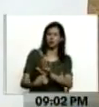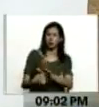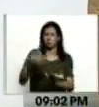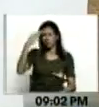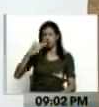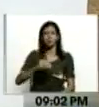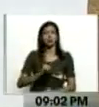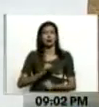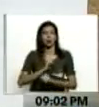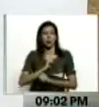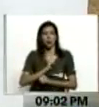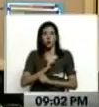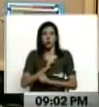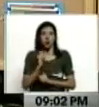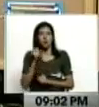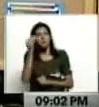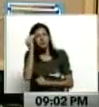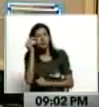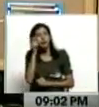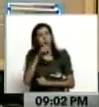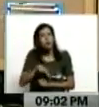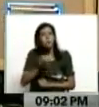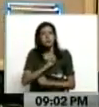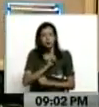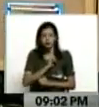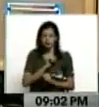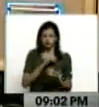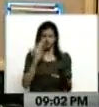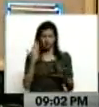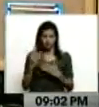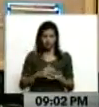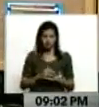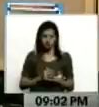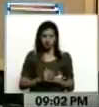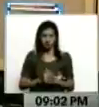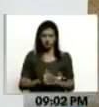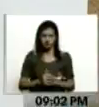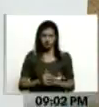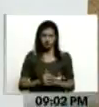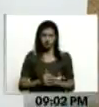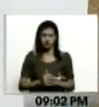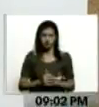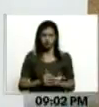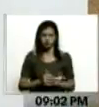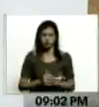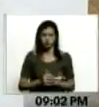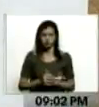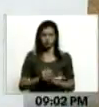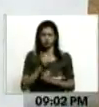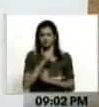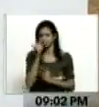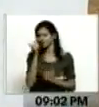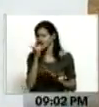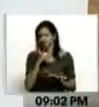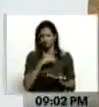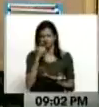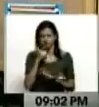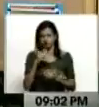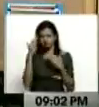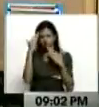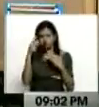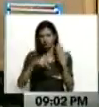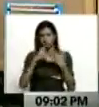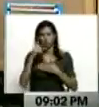infundir miedo es una vergüenza factor mm.com está bien Ah Manuel malavé saludo a